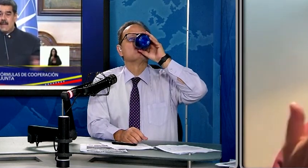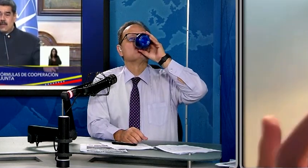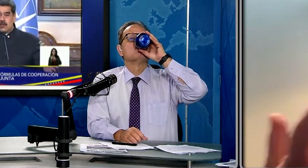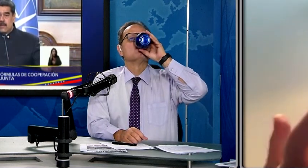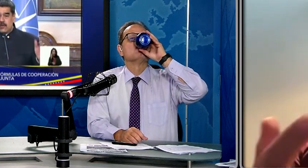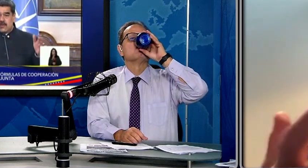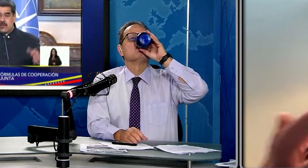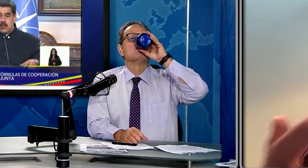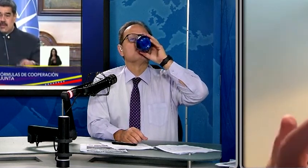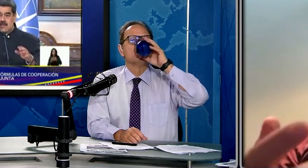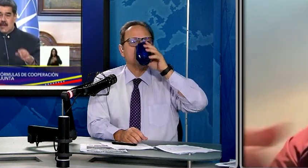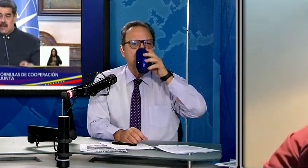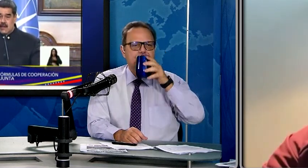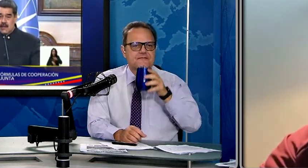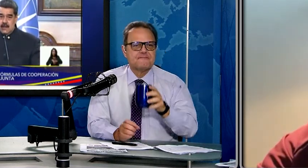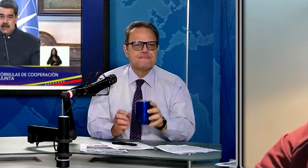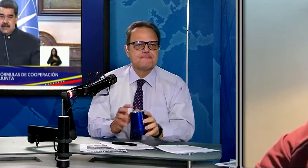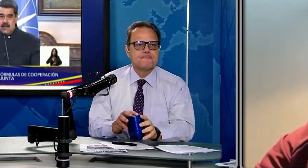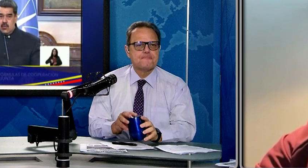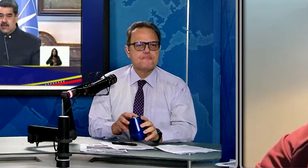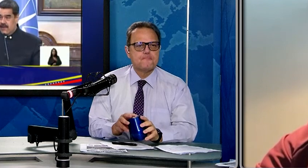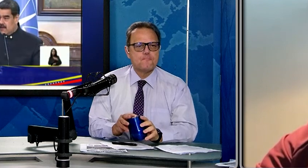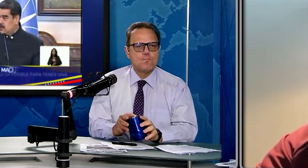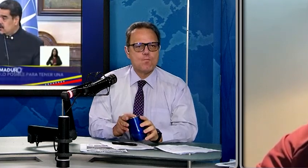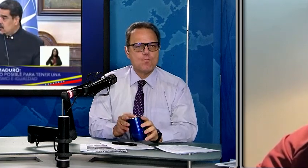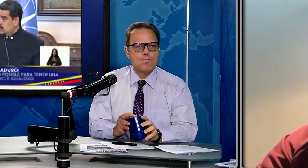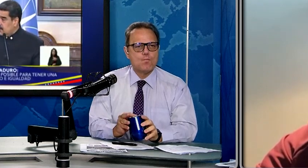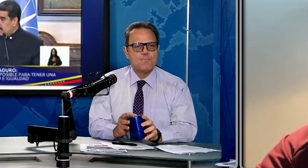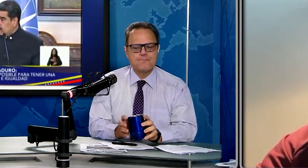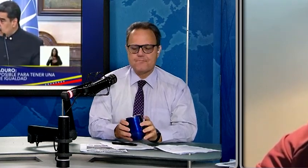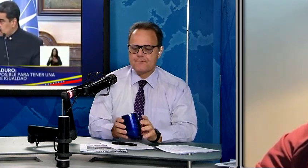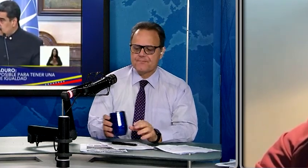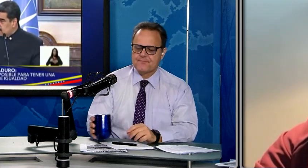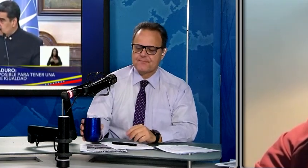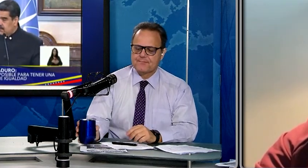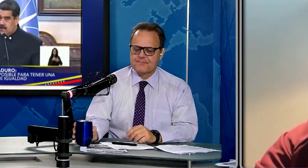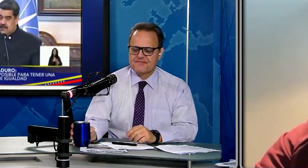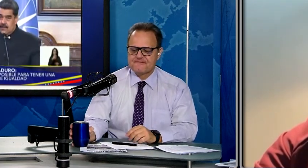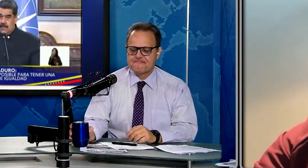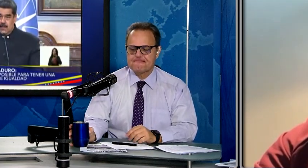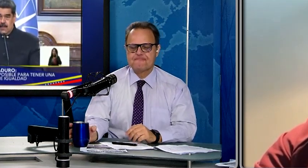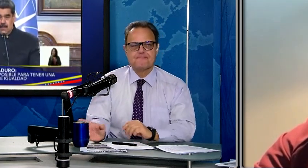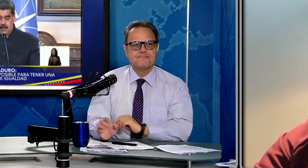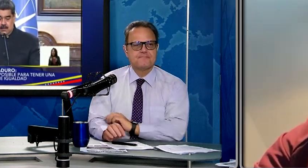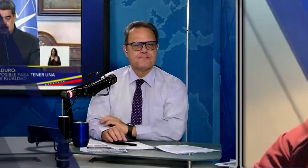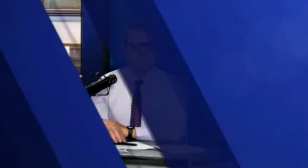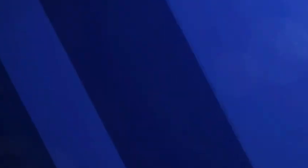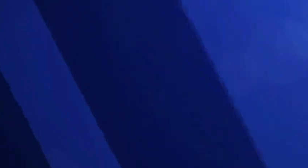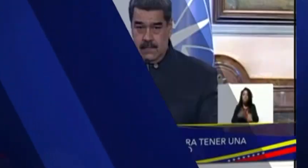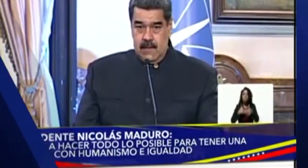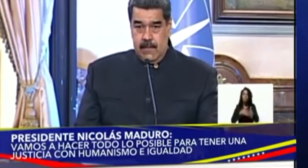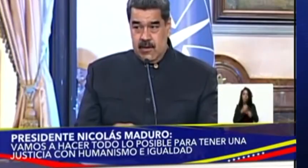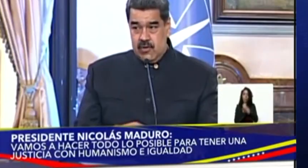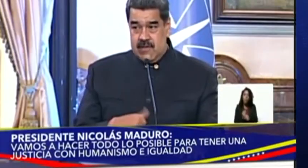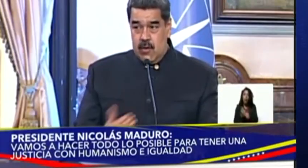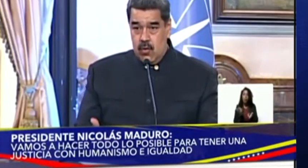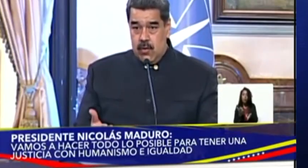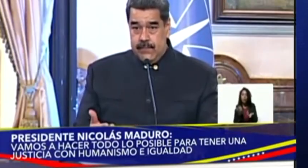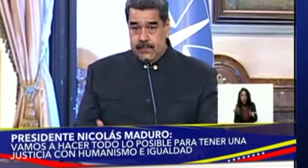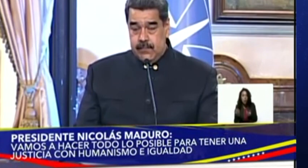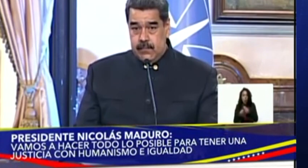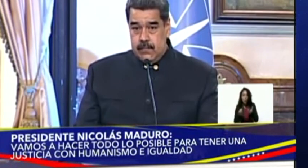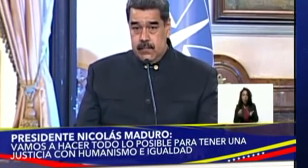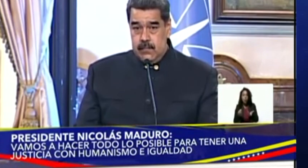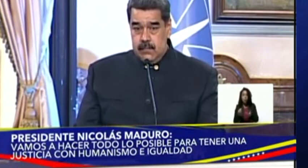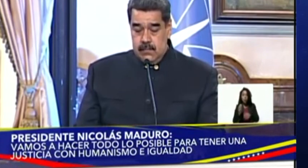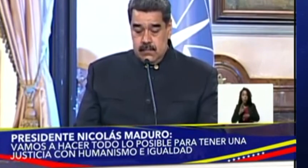de crudeza en algunos casos para temas de investigación, que es a fin de cuentas lo que todos queremos. Que se